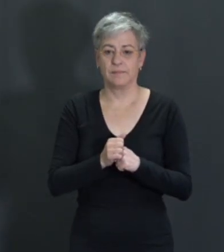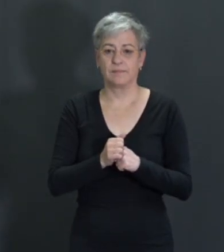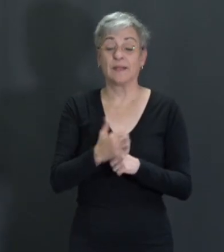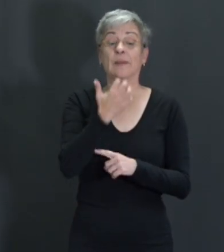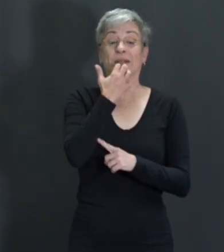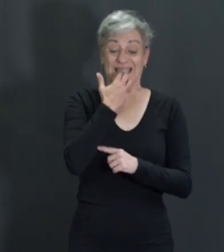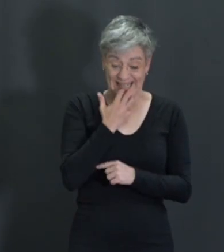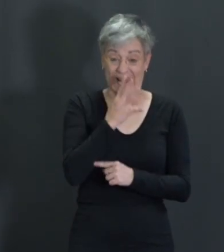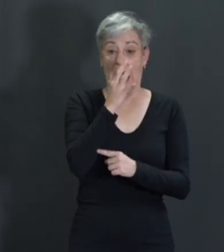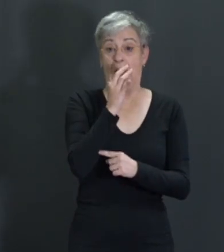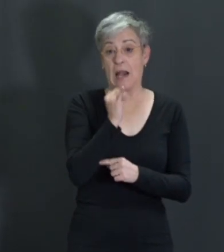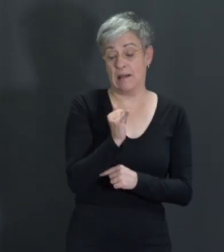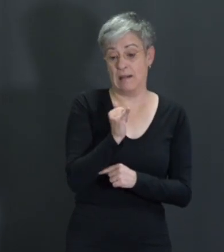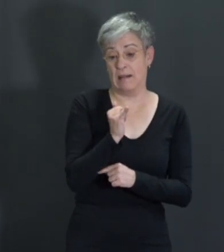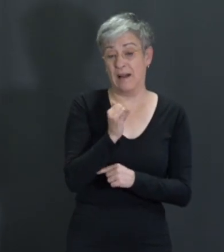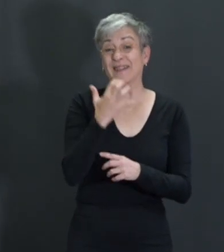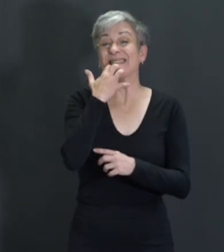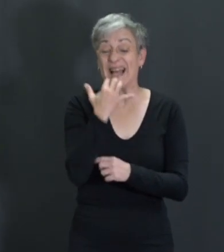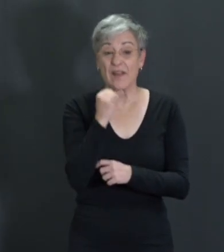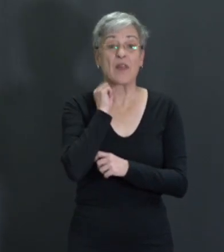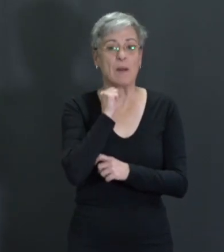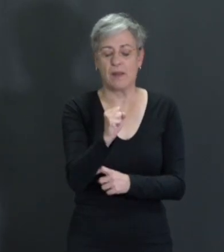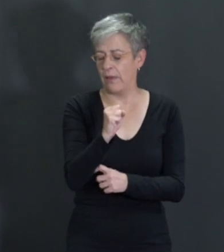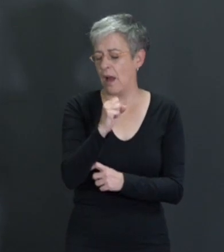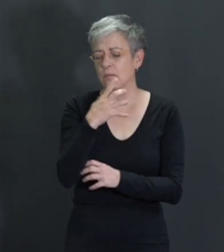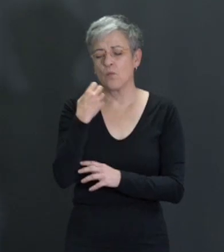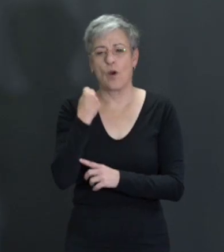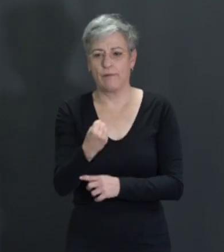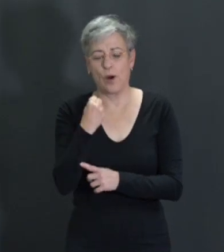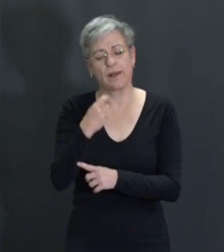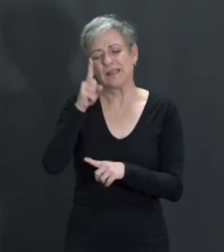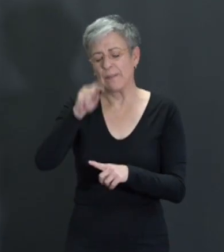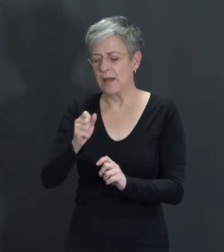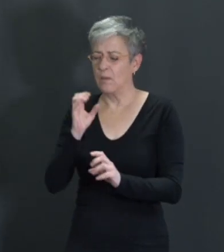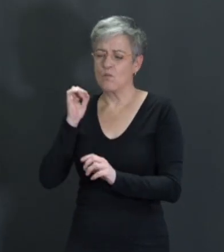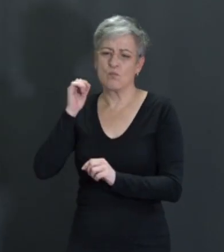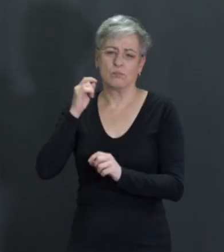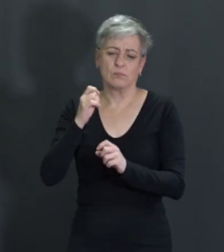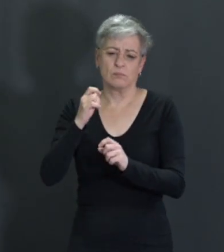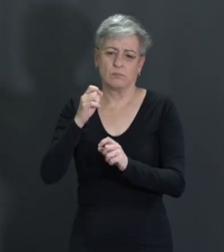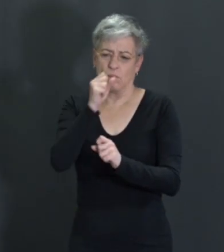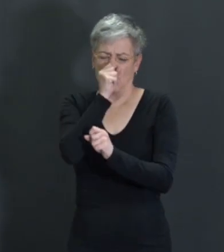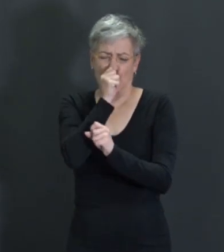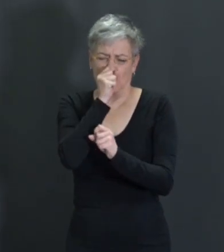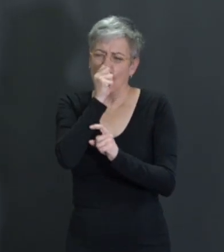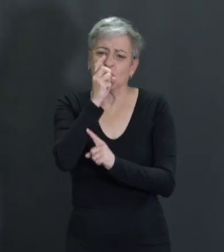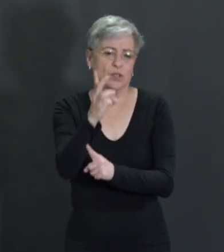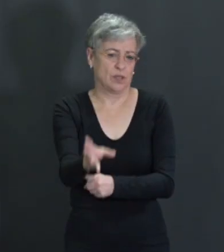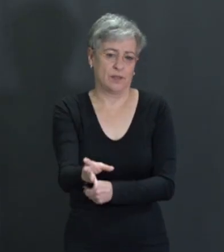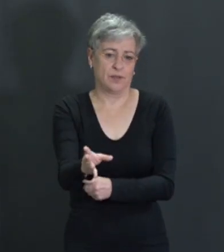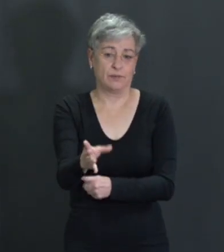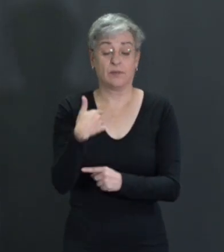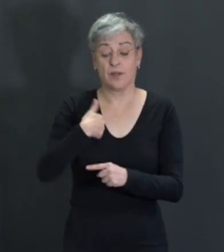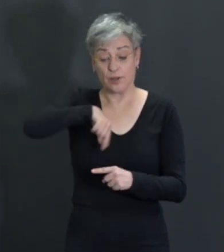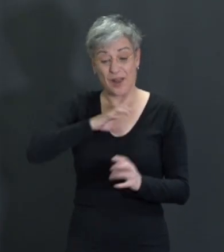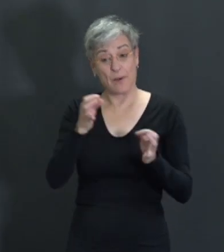tienen muy intensas y cada vez a lo largo de más años. Luego, con que nos centremos bien en esa